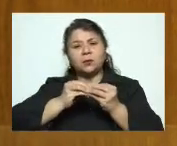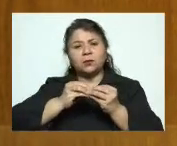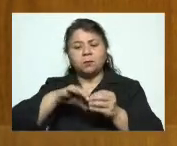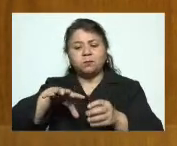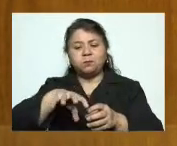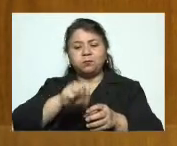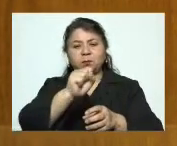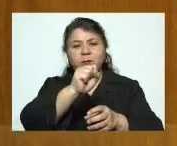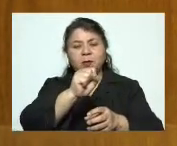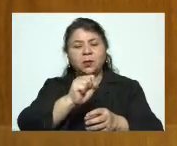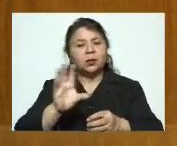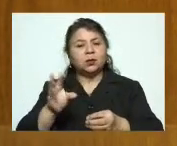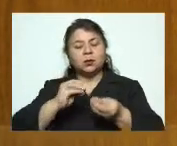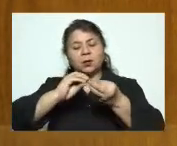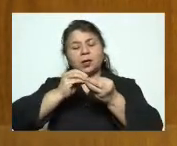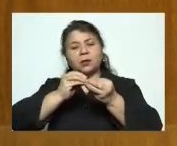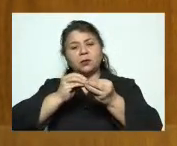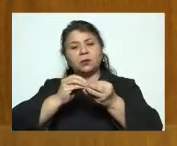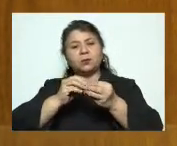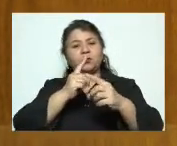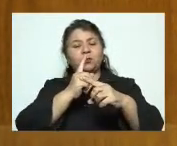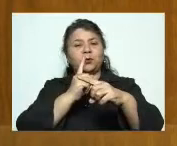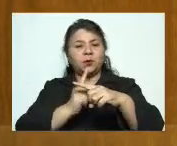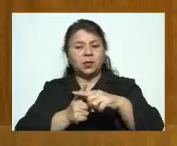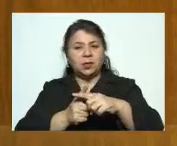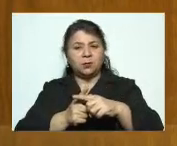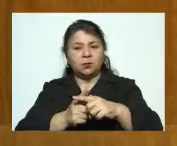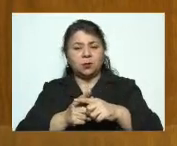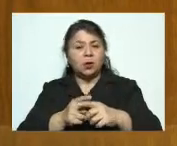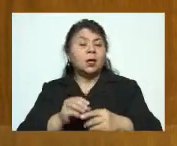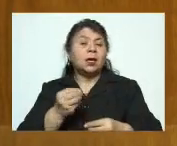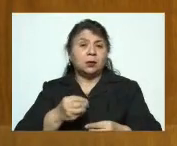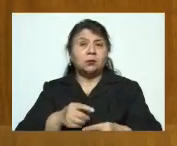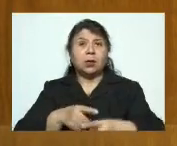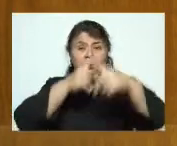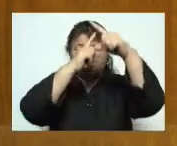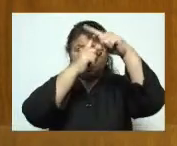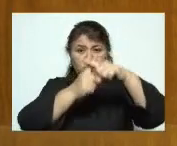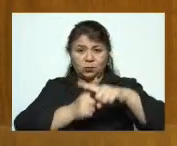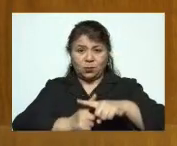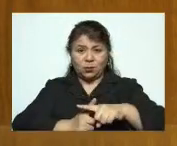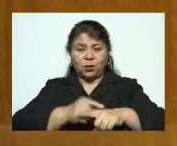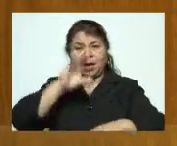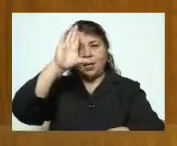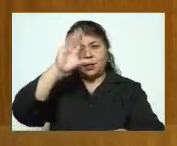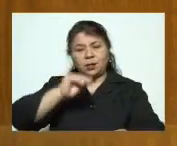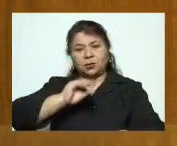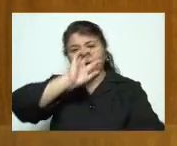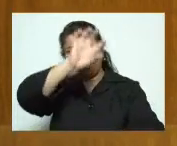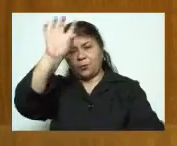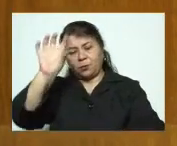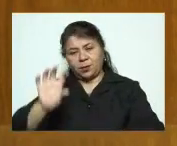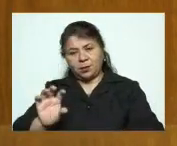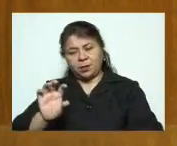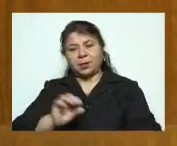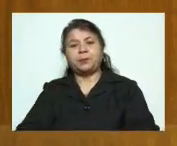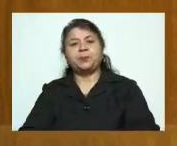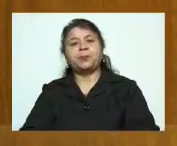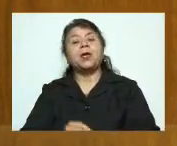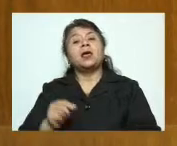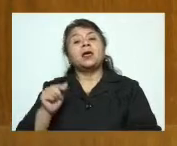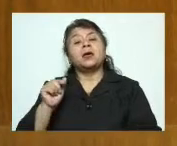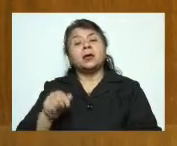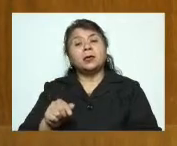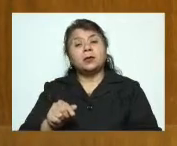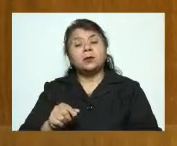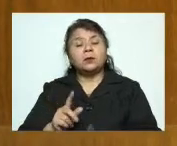contagios positivos en todo el país, sumando la totalidad de las provincias argentinas. Esa realidad nacional, sumada también